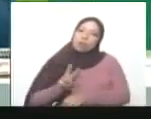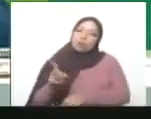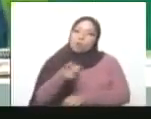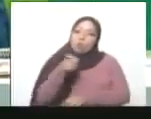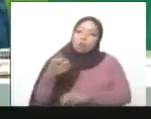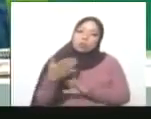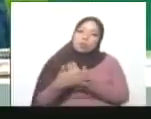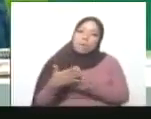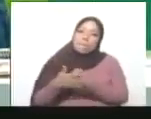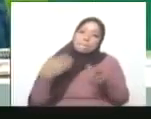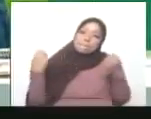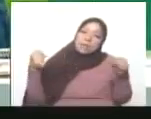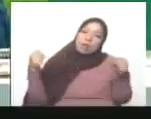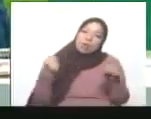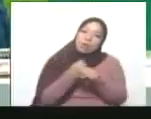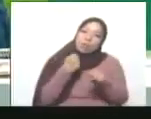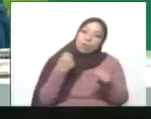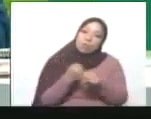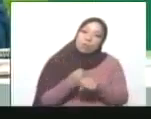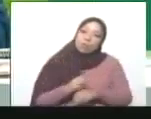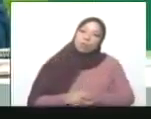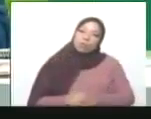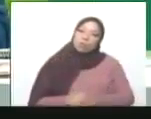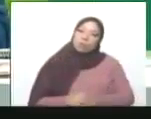una salida práctica a esta controversia histórica